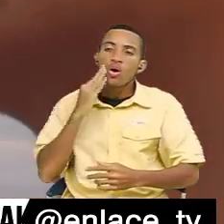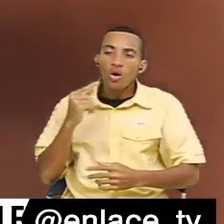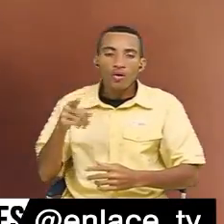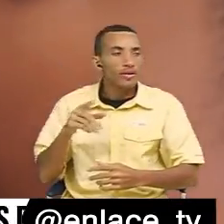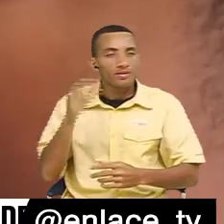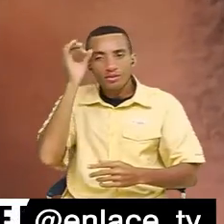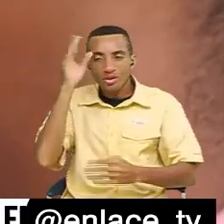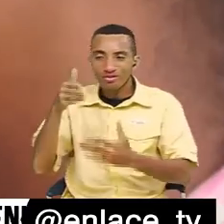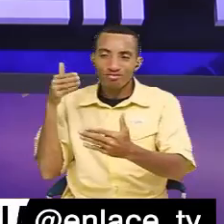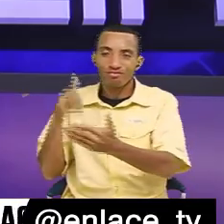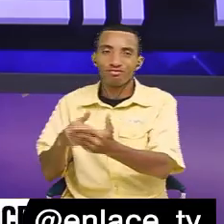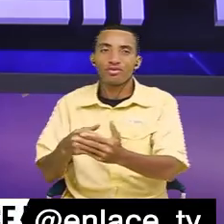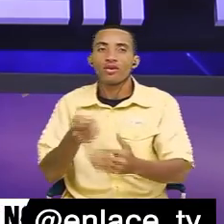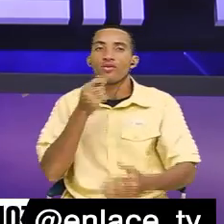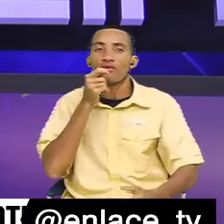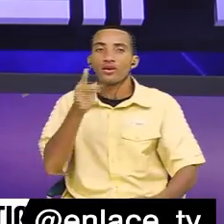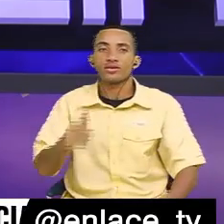puerto petrolero.